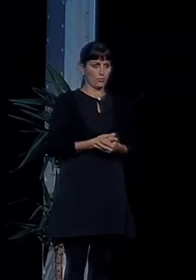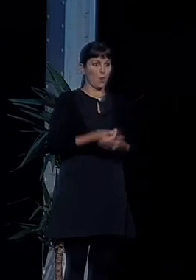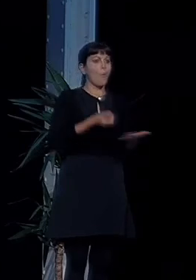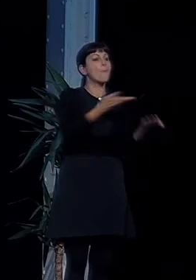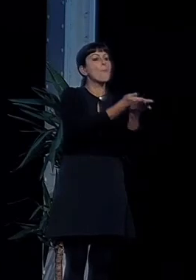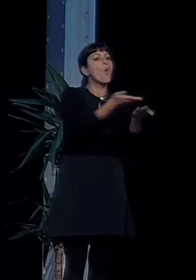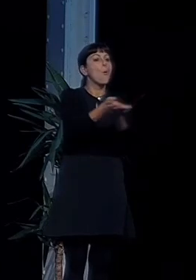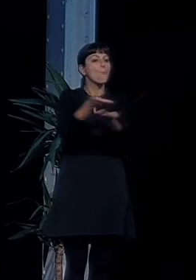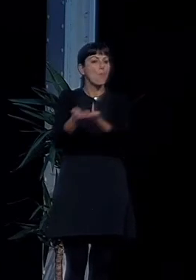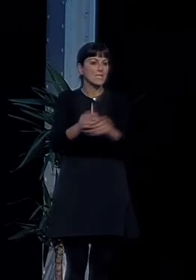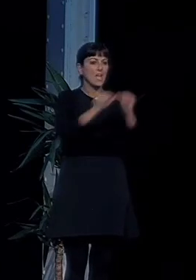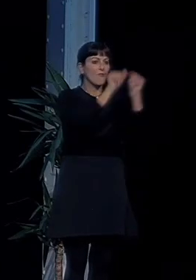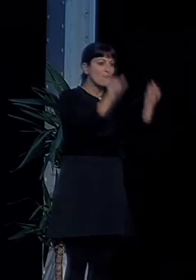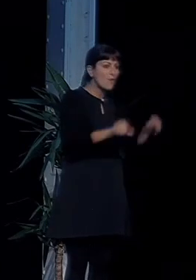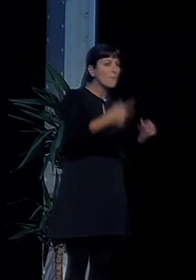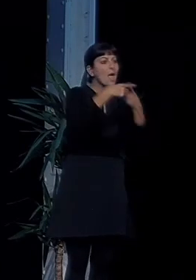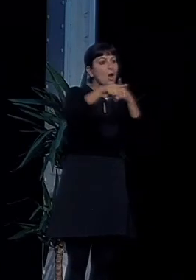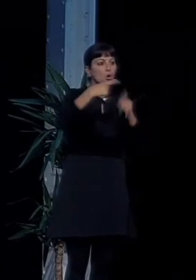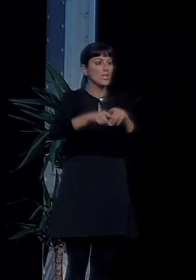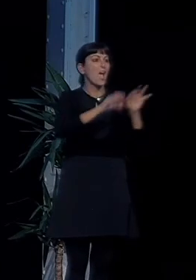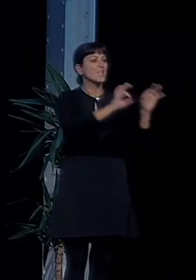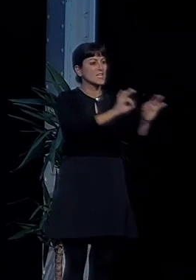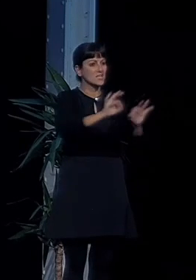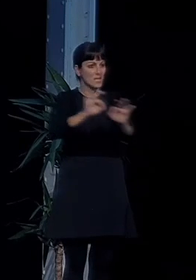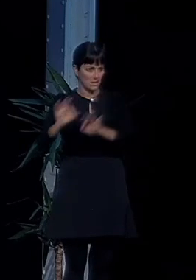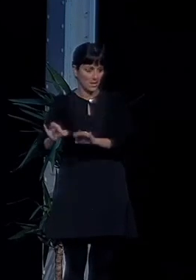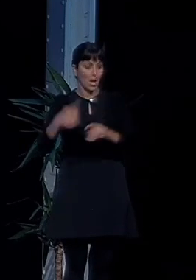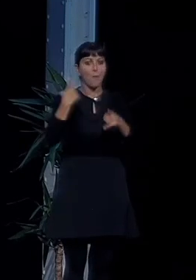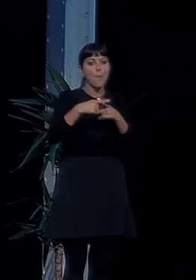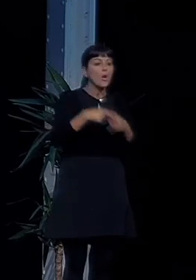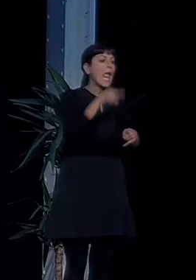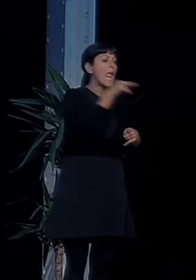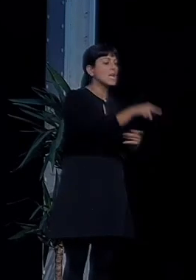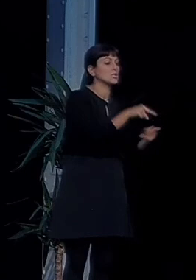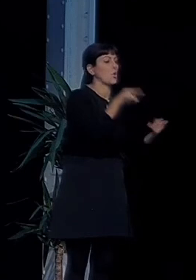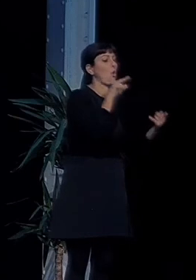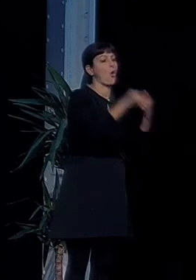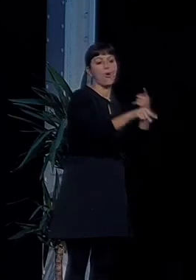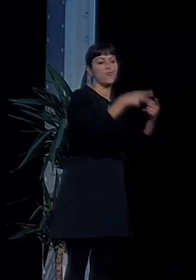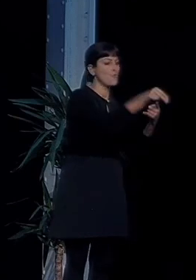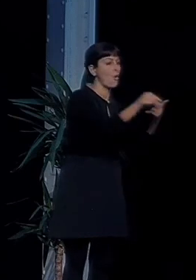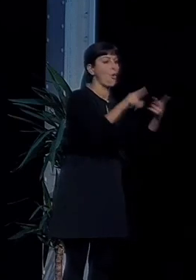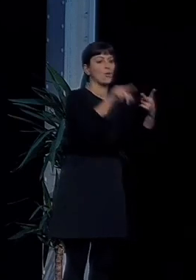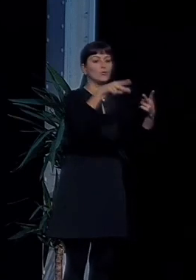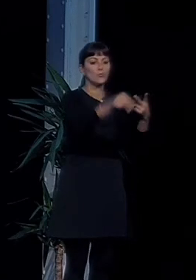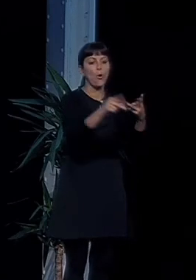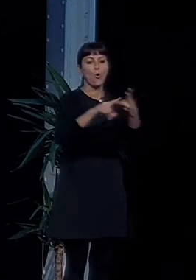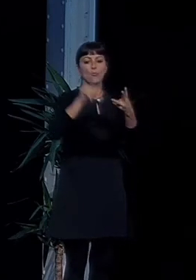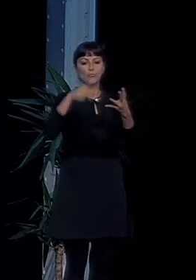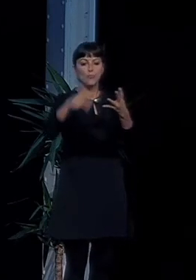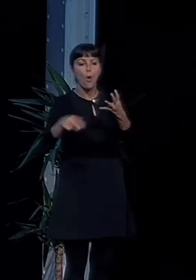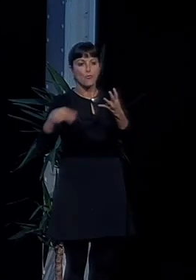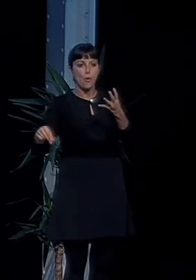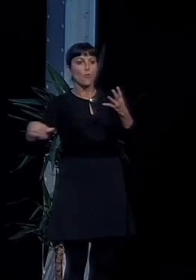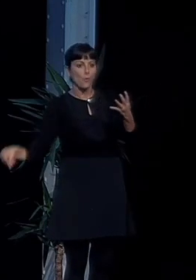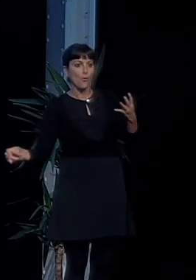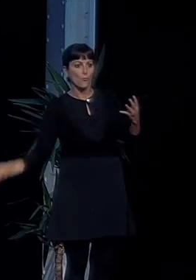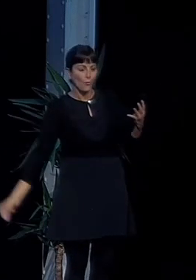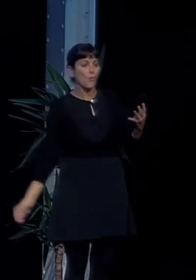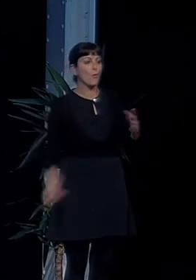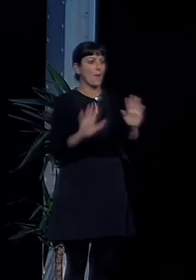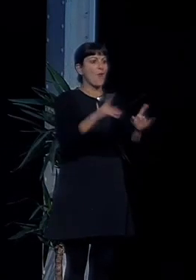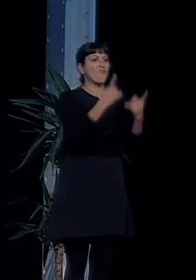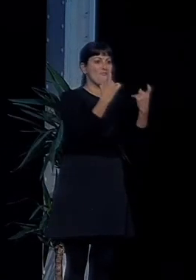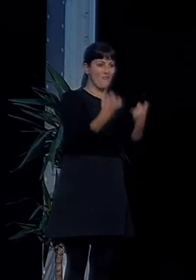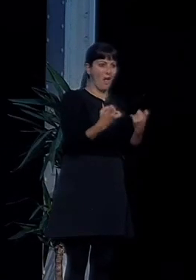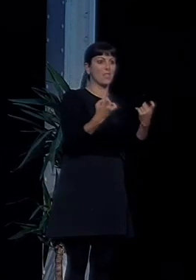ser las cosas realmente, porque si no, estamos enseñando lo que no, y a veces me da la sensación de que eso atrapa, atrapa y